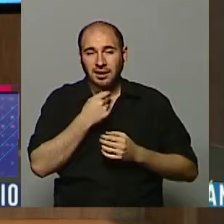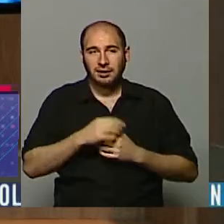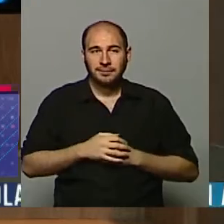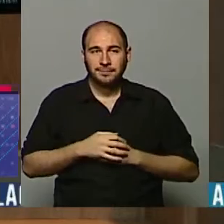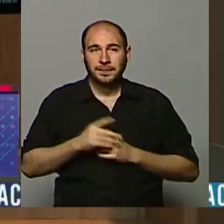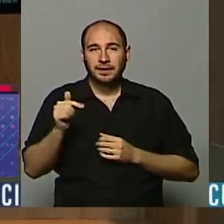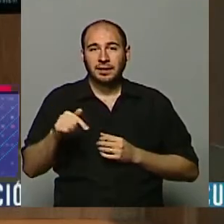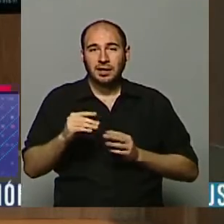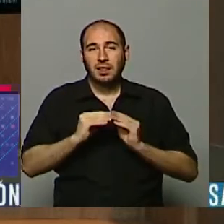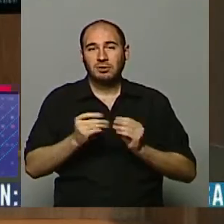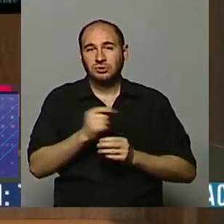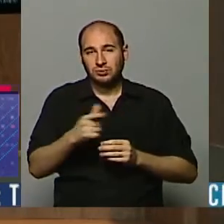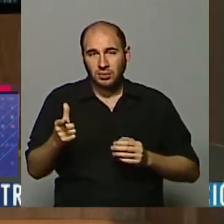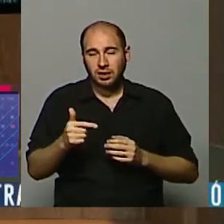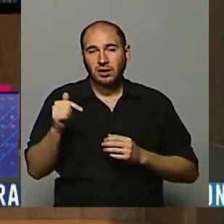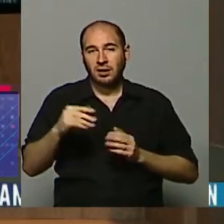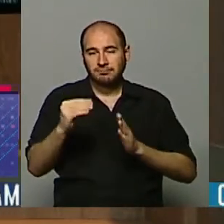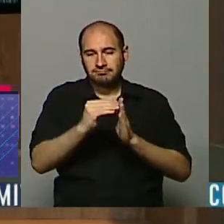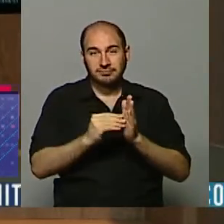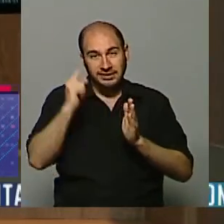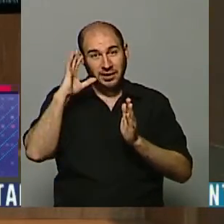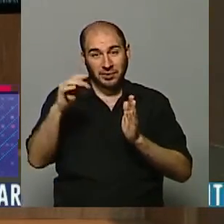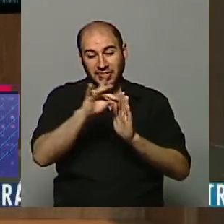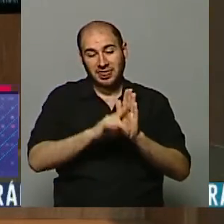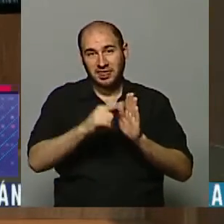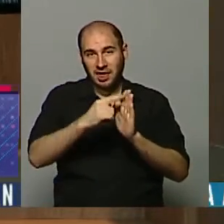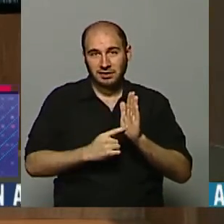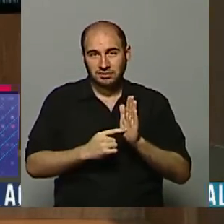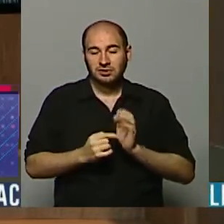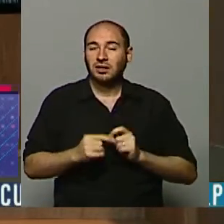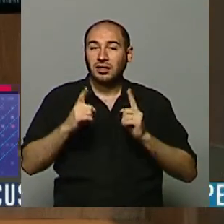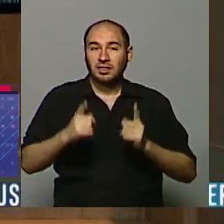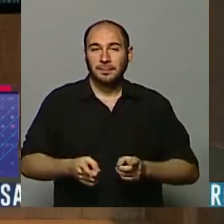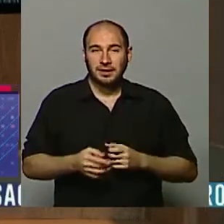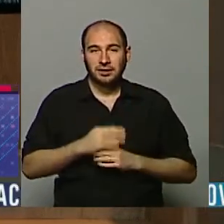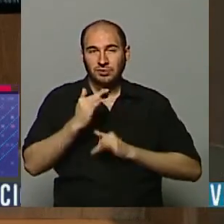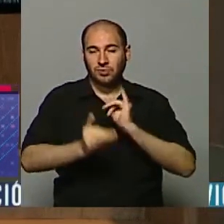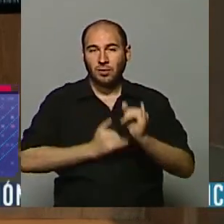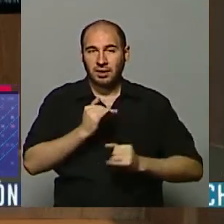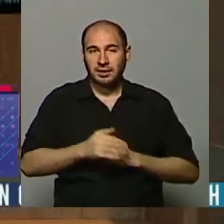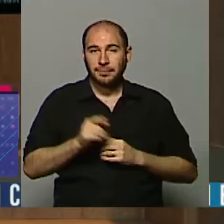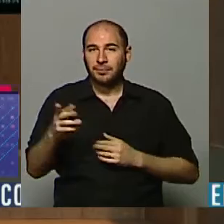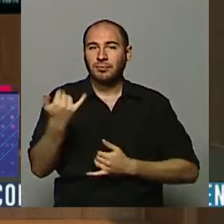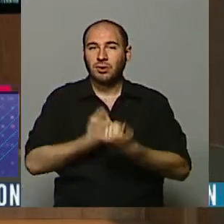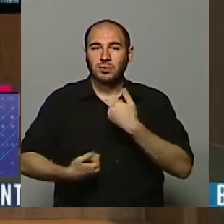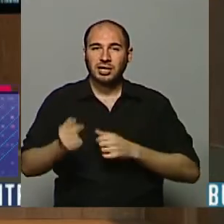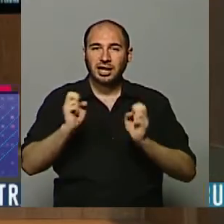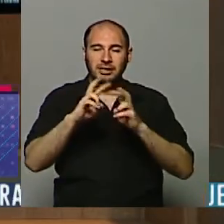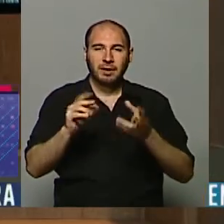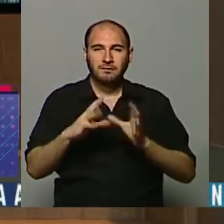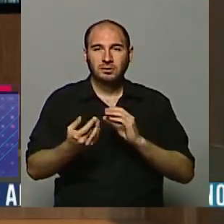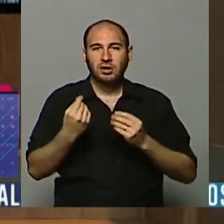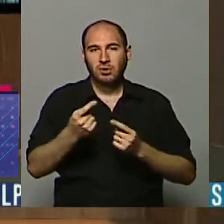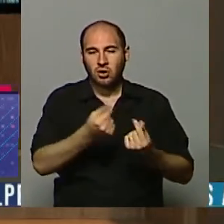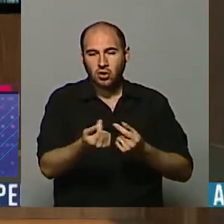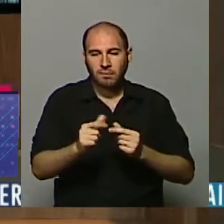justamente una negociación salarial que tenga en cuenta esas cifras. Y también lo que decías vos, José, con respecto a cómo ha ido perdiendo